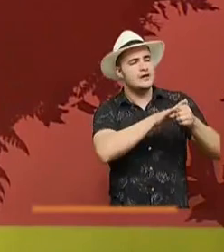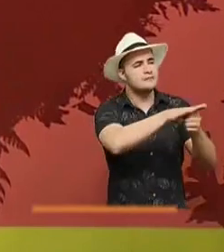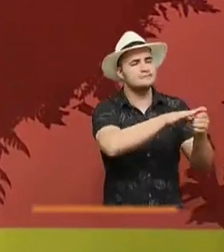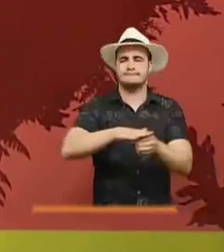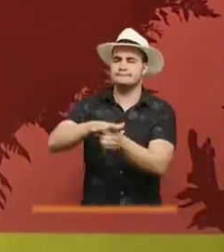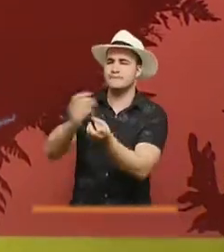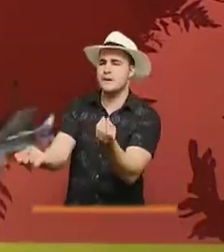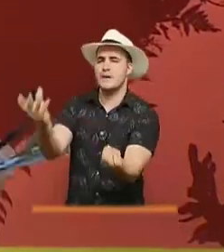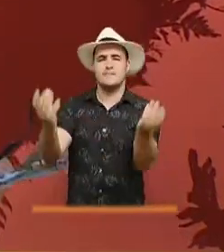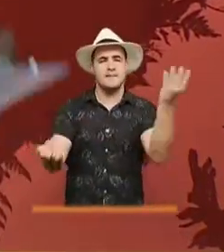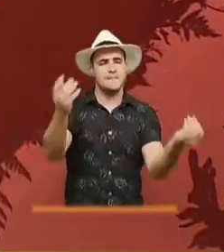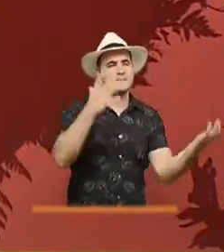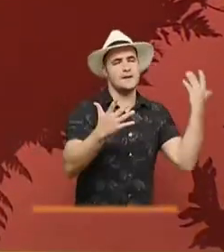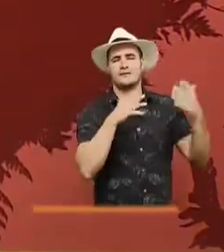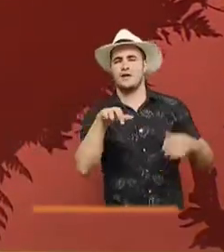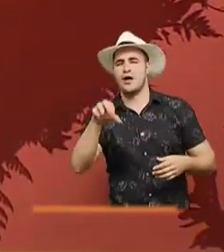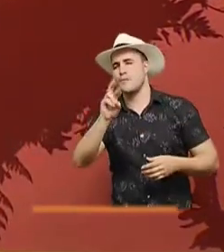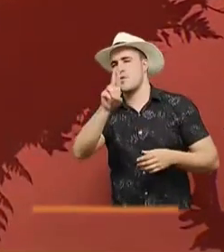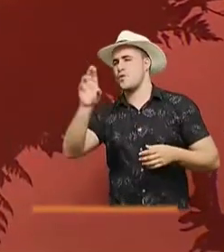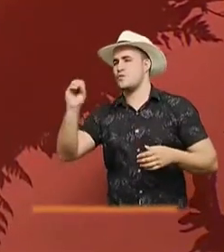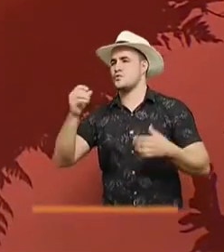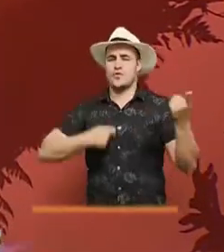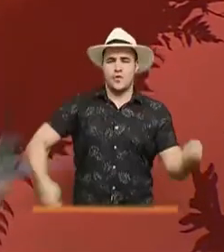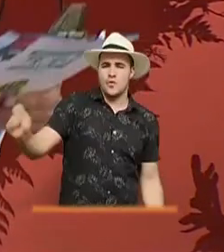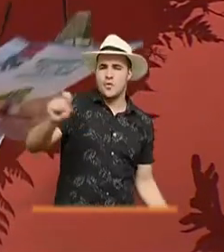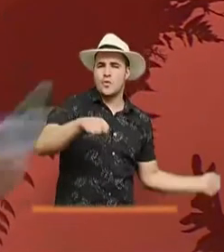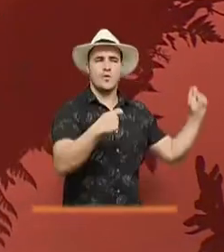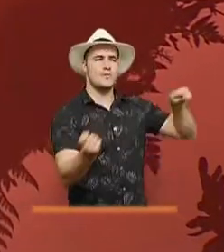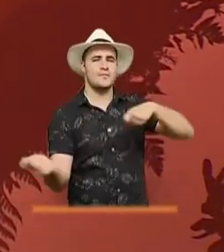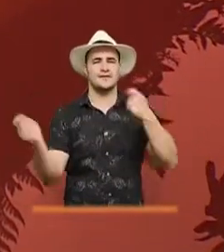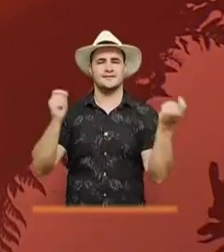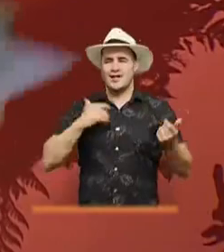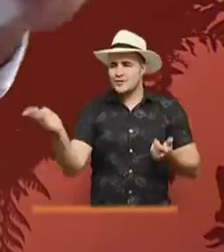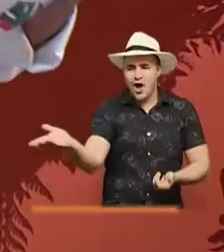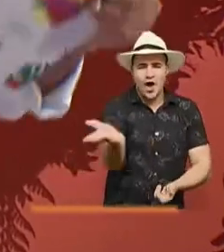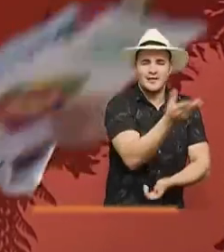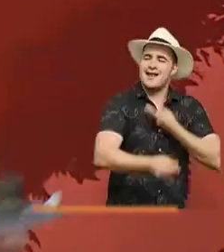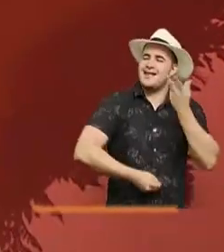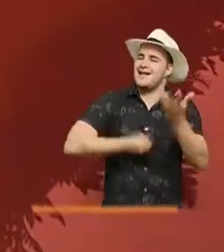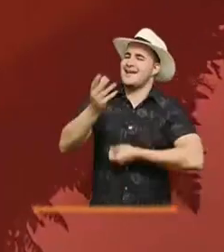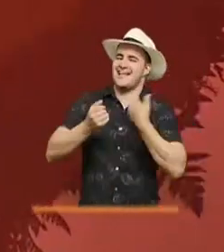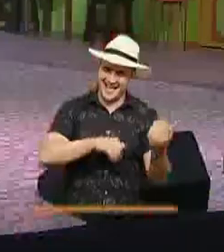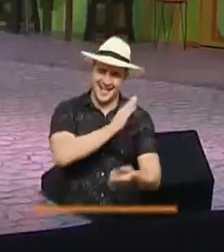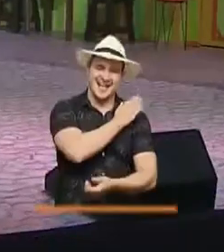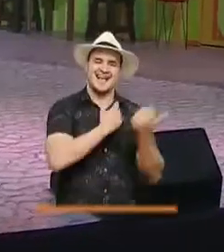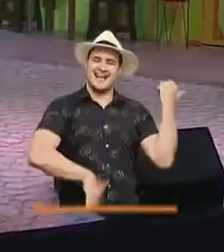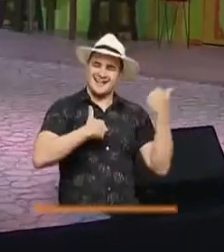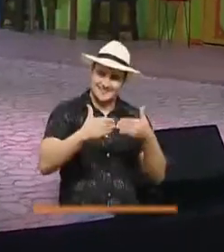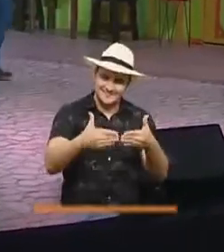cumbias, porros y pasillos, todos con un estribillo. ¡Trove, trove,